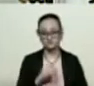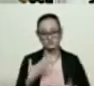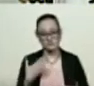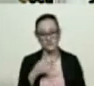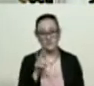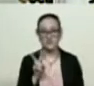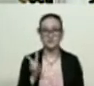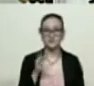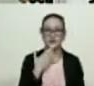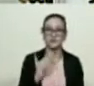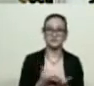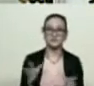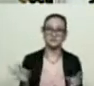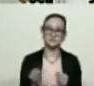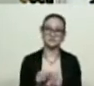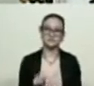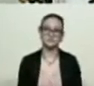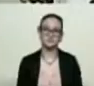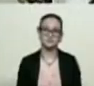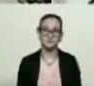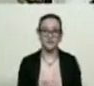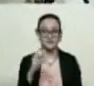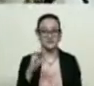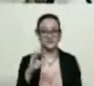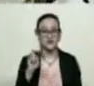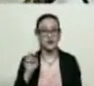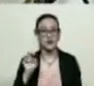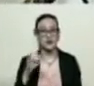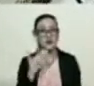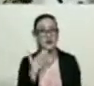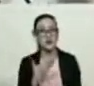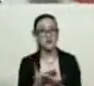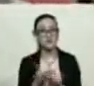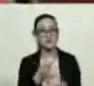muchas gracias el consejo nacional electoral agradece a los medios de comunicación